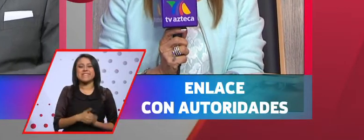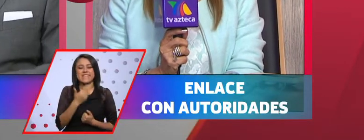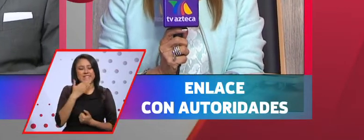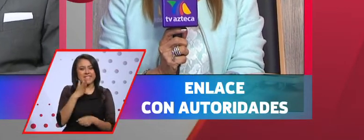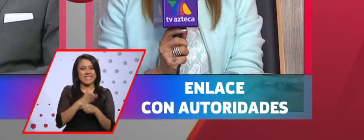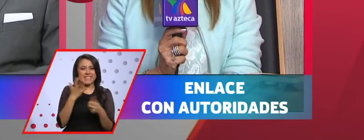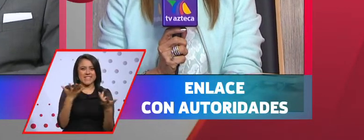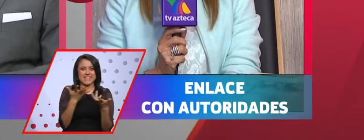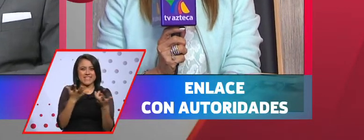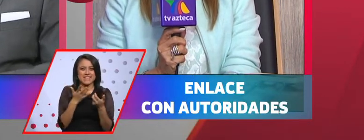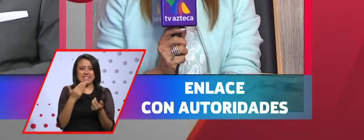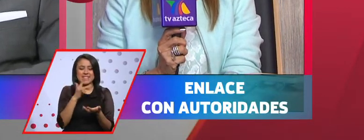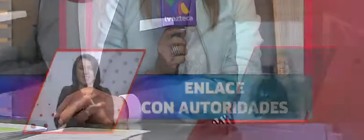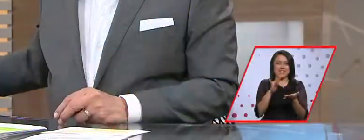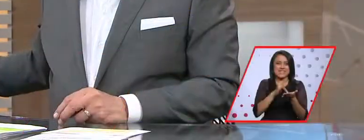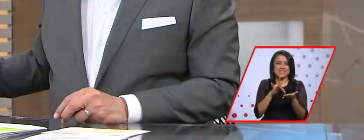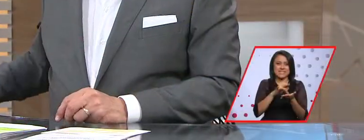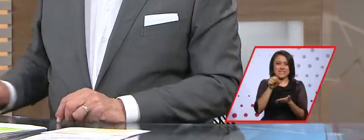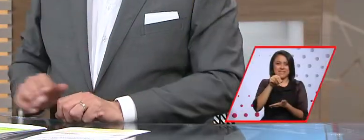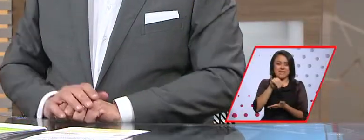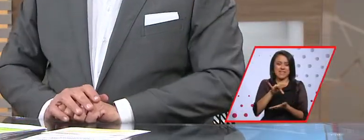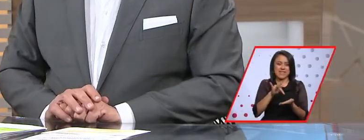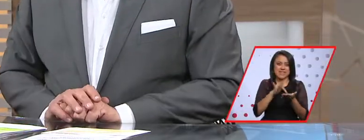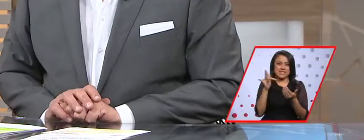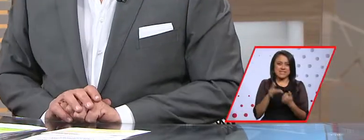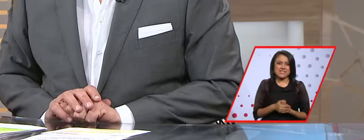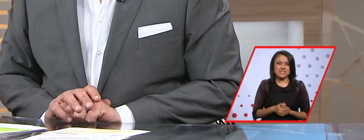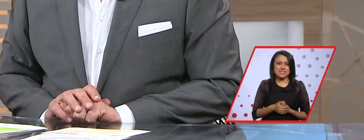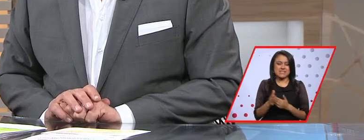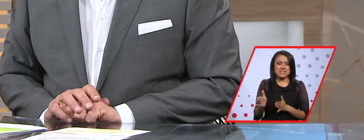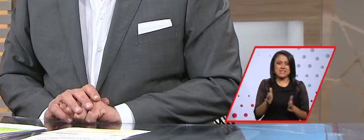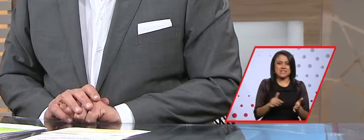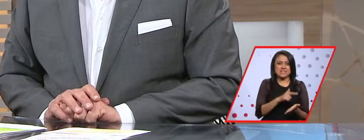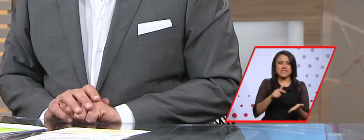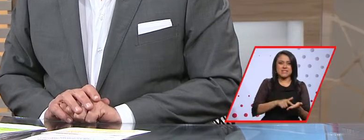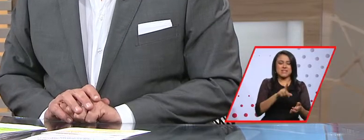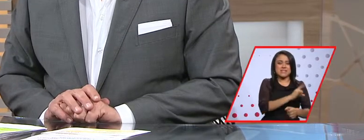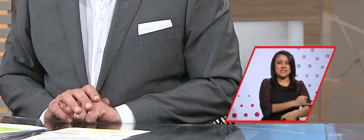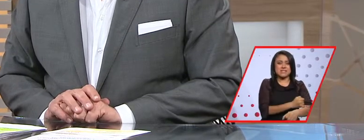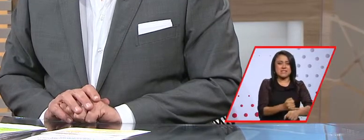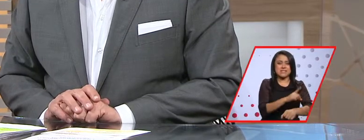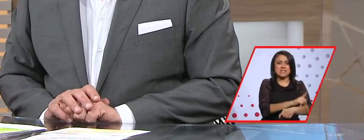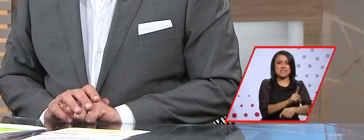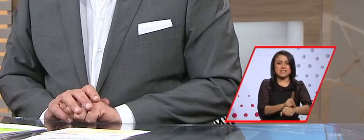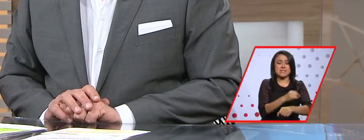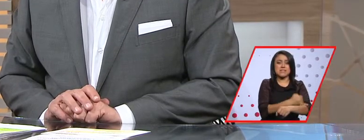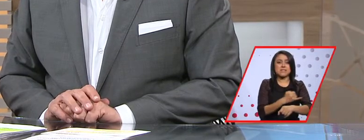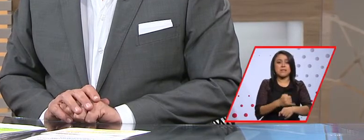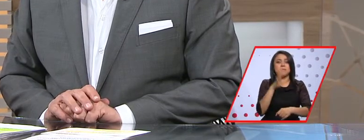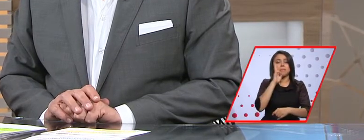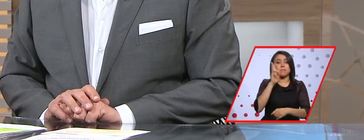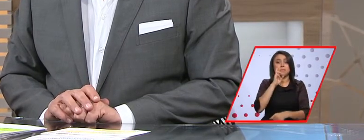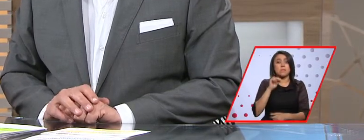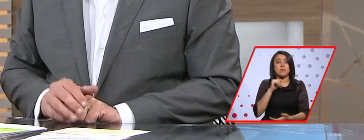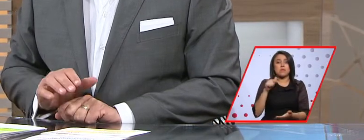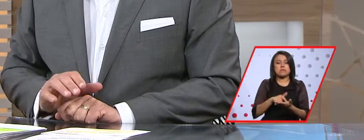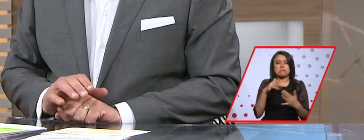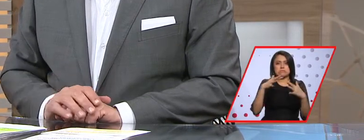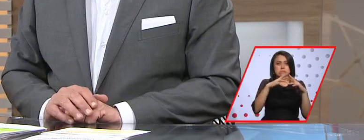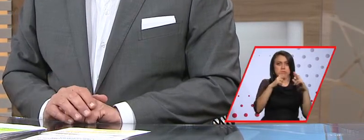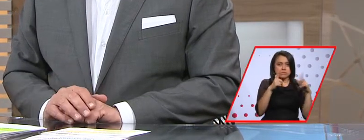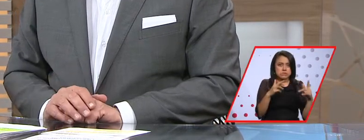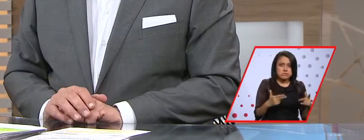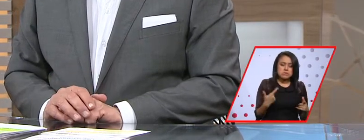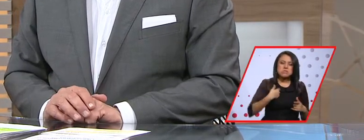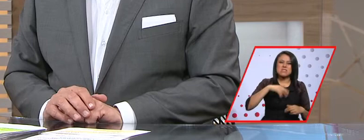señor, así lo haremos. Muy gentil, gracias, Samia, muy amable. ¿De qué, señor? Un placer. Vamos hasta Iztapalapa, una construcción está dañando su vivienda y los responsables, además de que